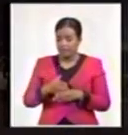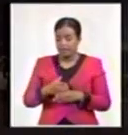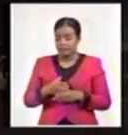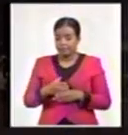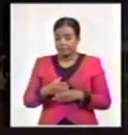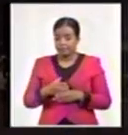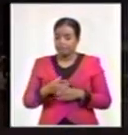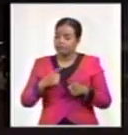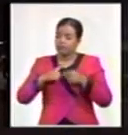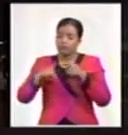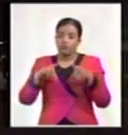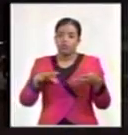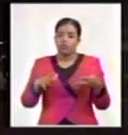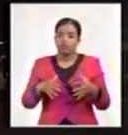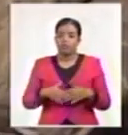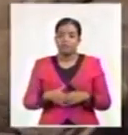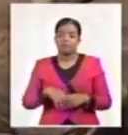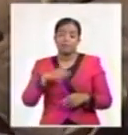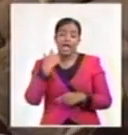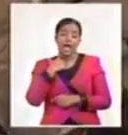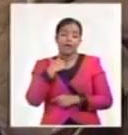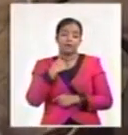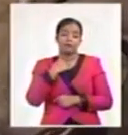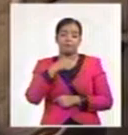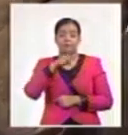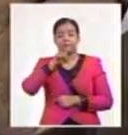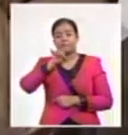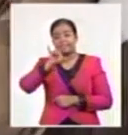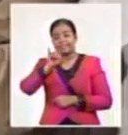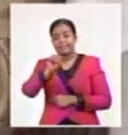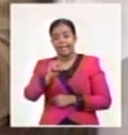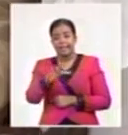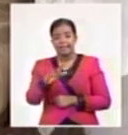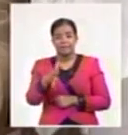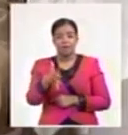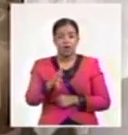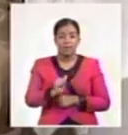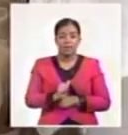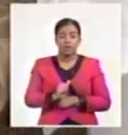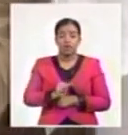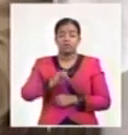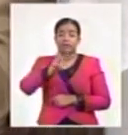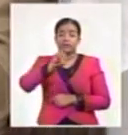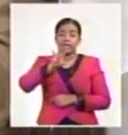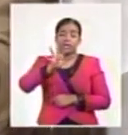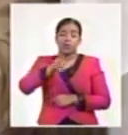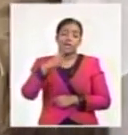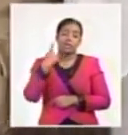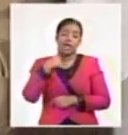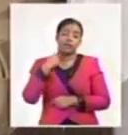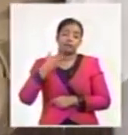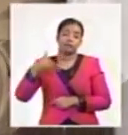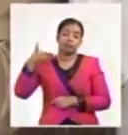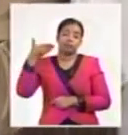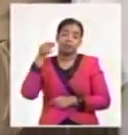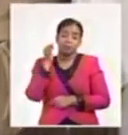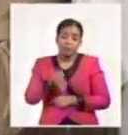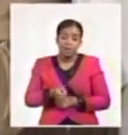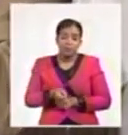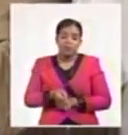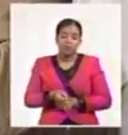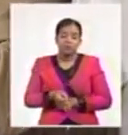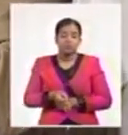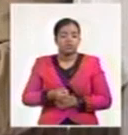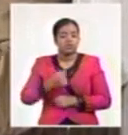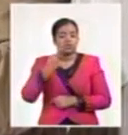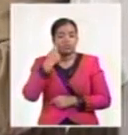Y desde la década del 60, es decir, 30, 40 años antes, Kissinger había establecido su